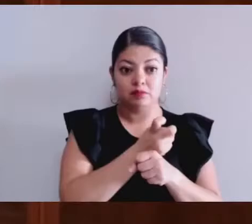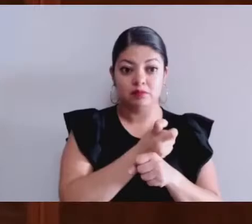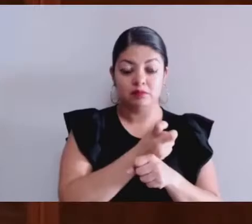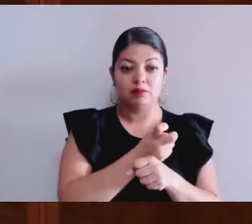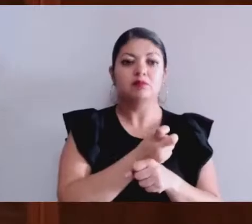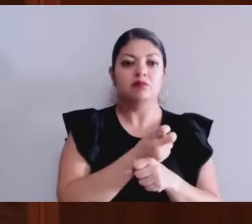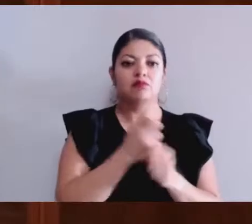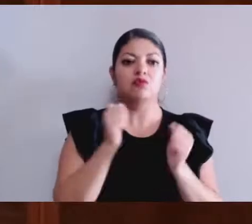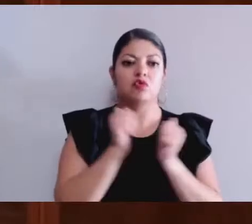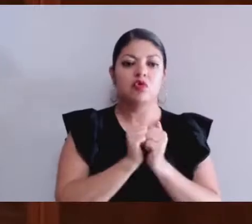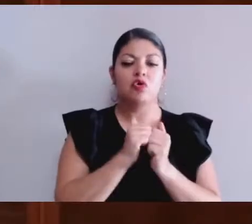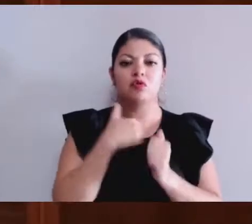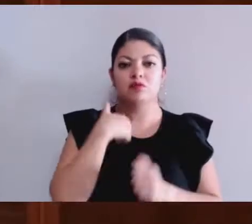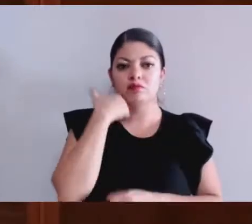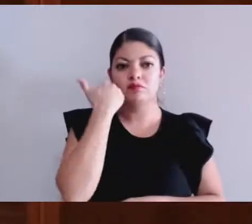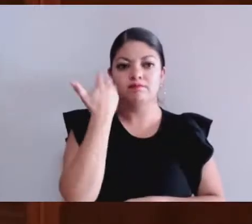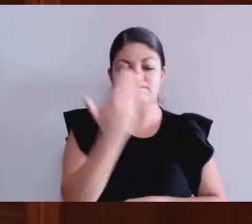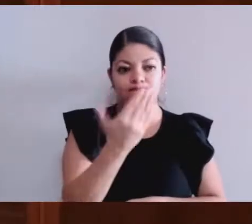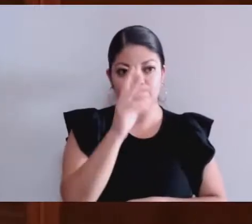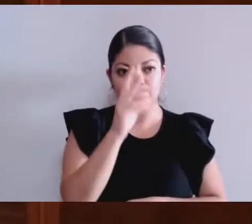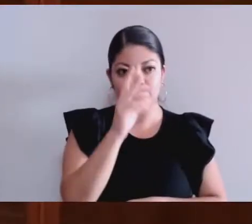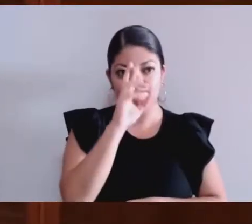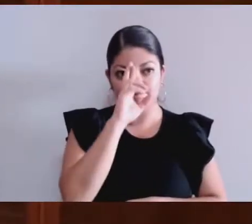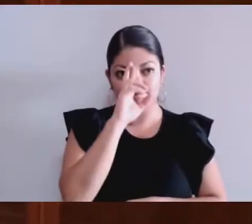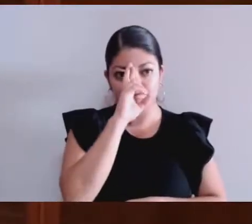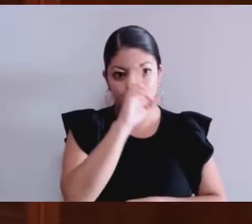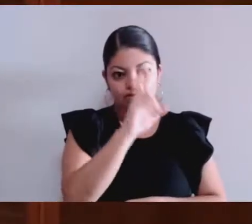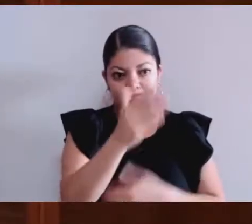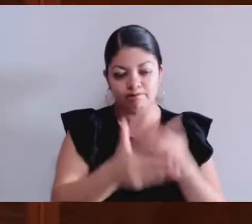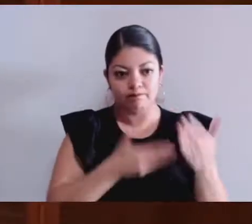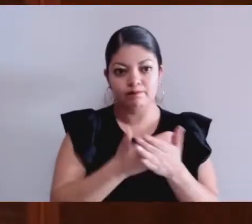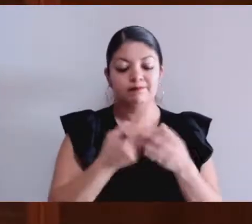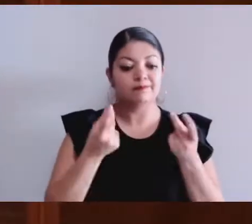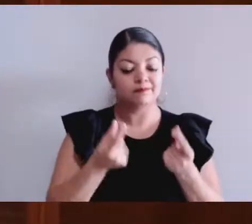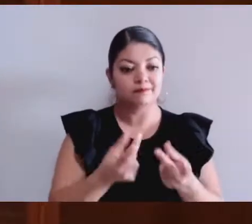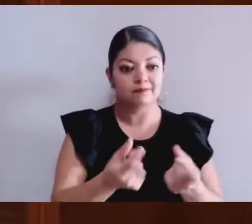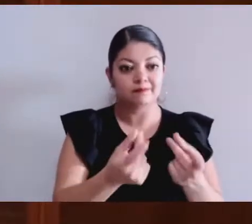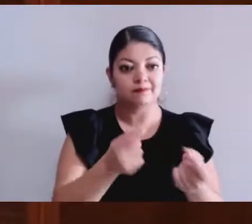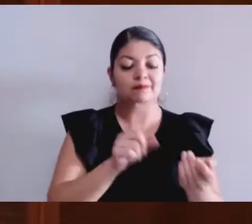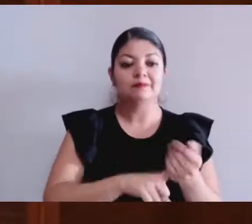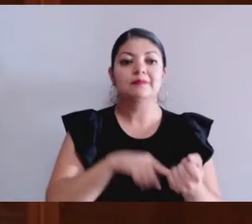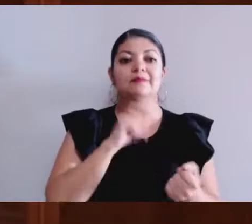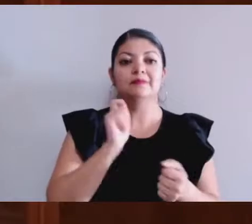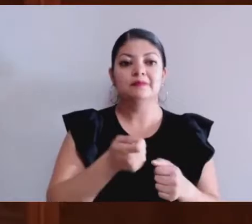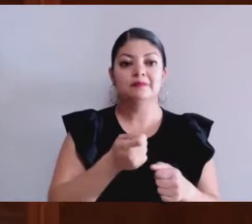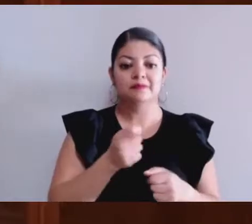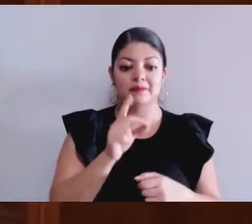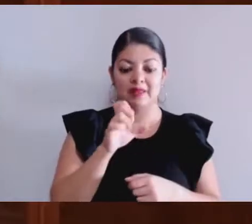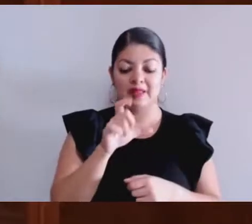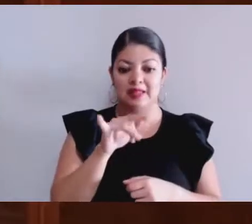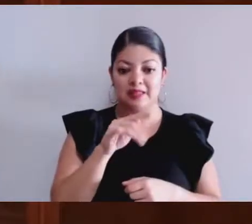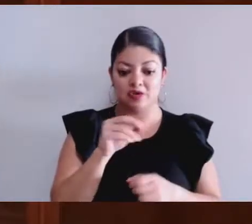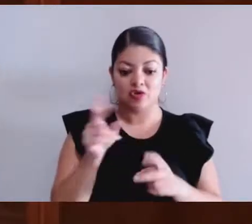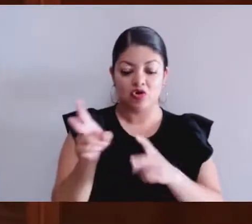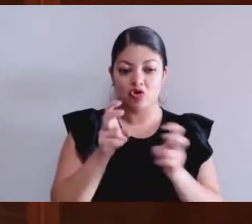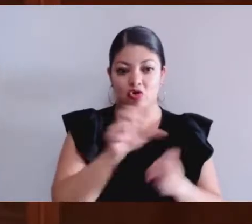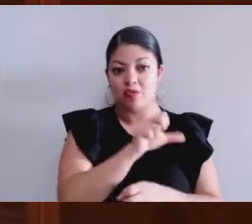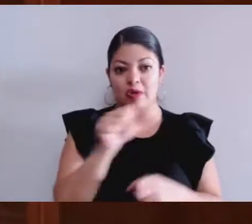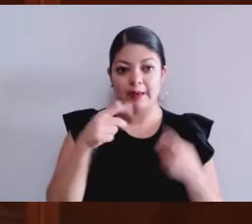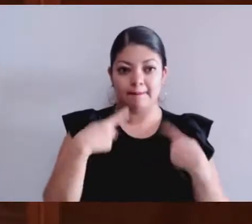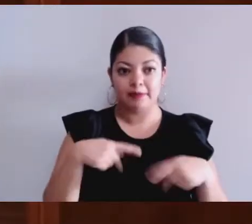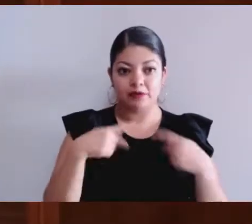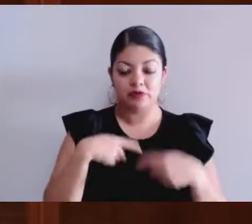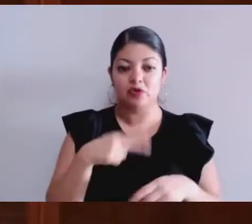también con razón de solicitar respetuosamente eficiencia en la inhibición del delito de robo a